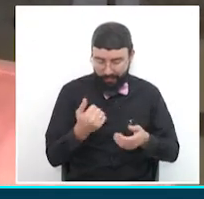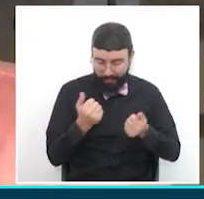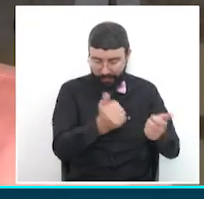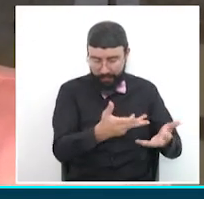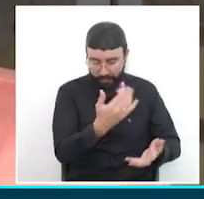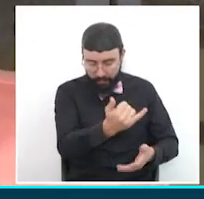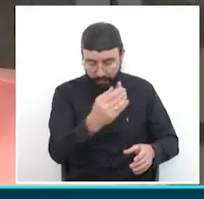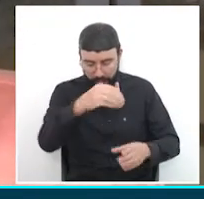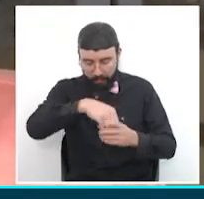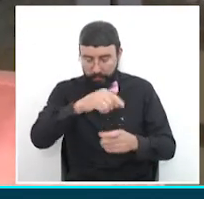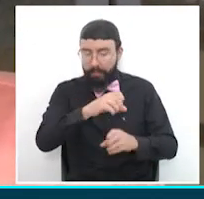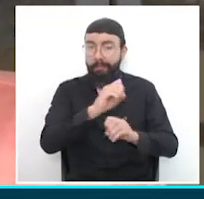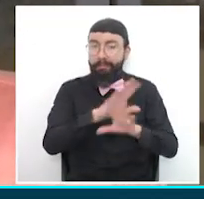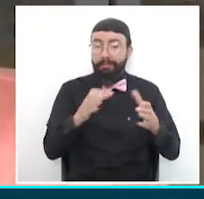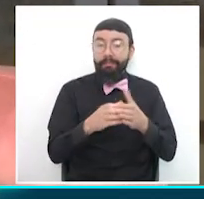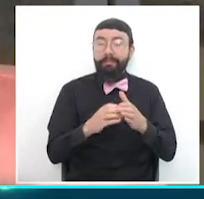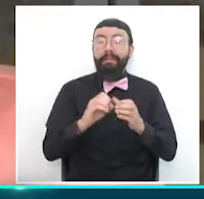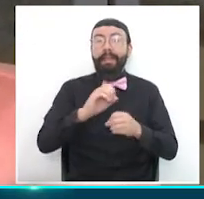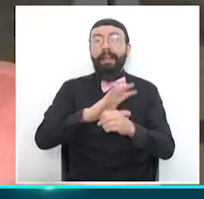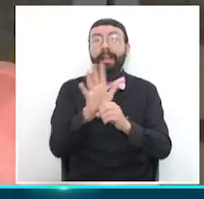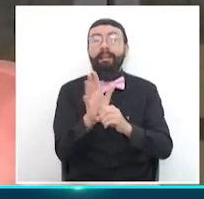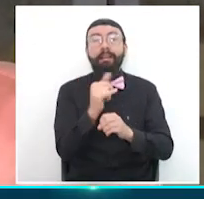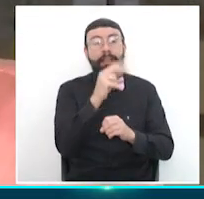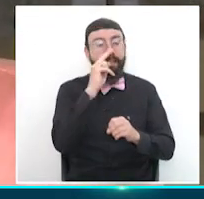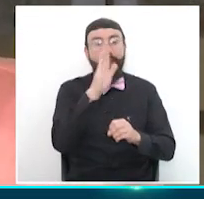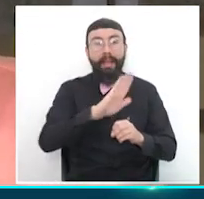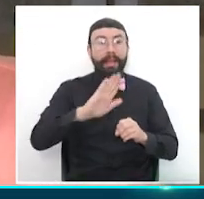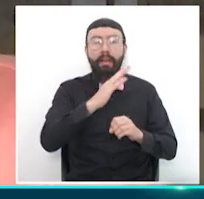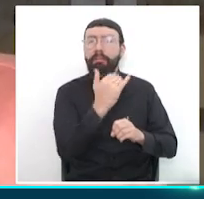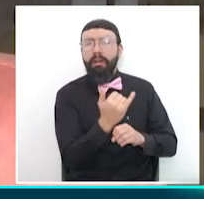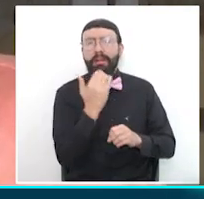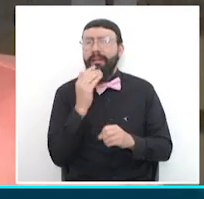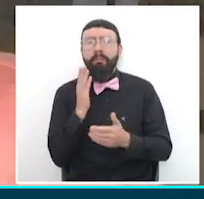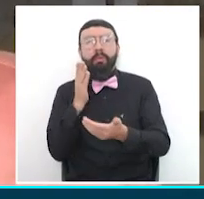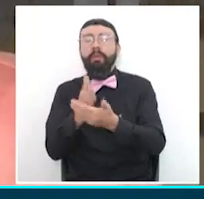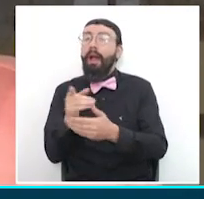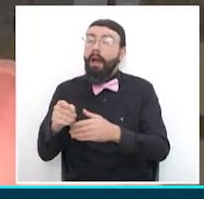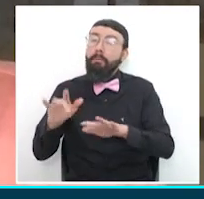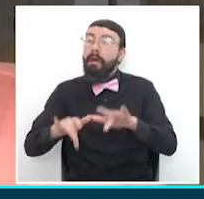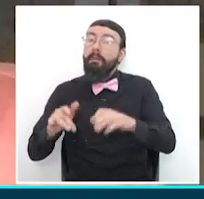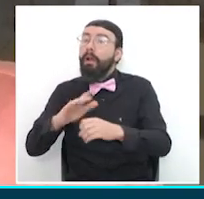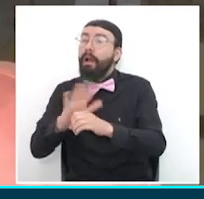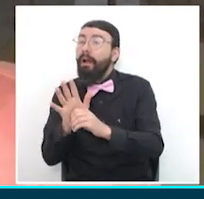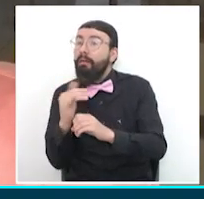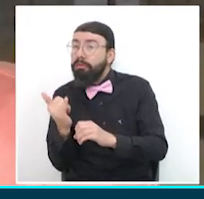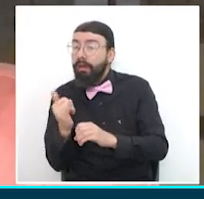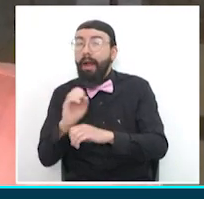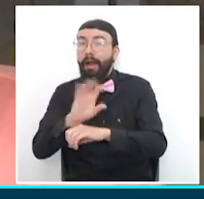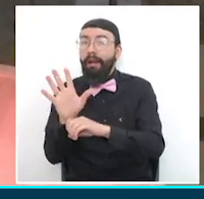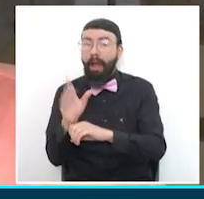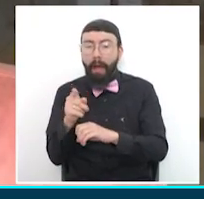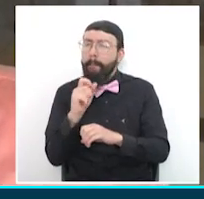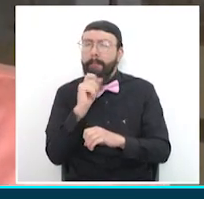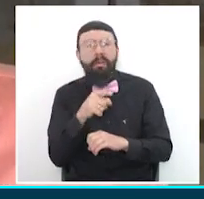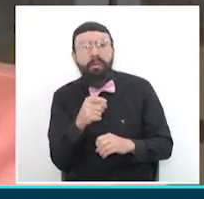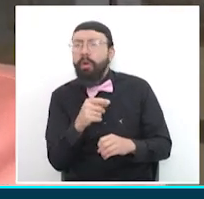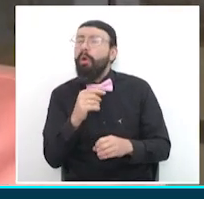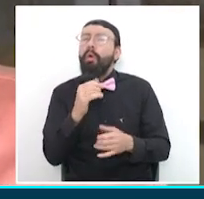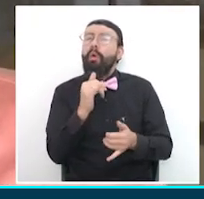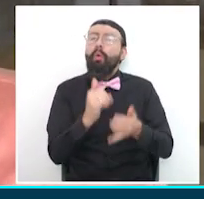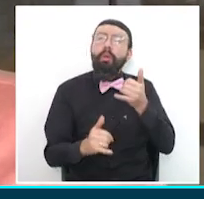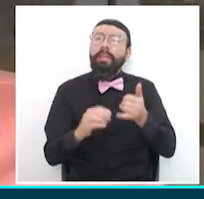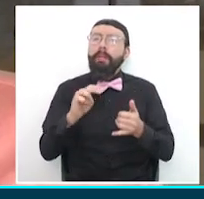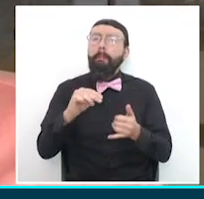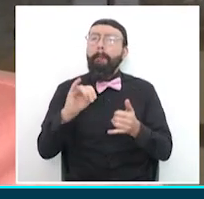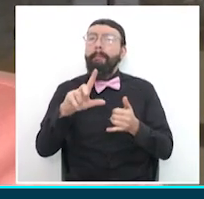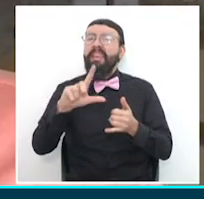fue el que se ganó la licitación a nivel nacional. Usted va a una oficina de Claro y de inmediato pregunta por el servicio de Última Milla para